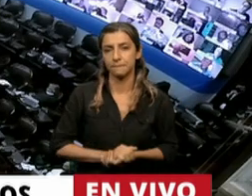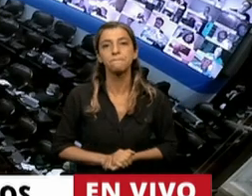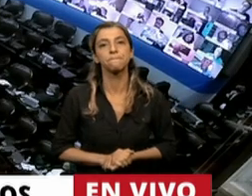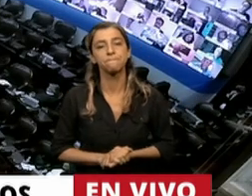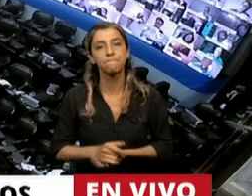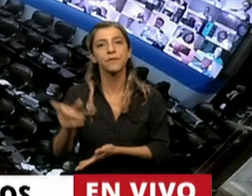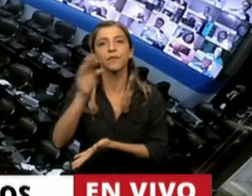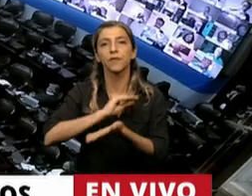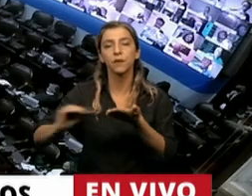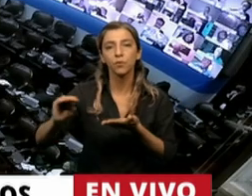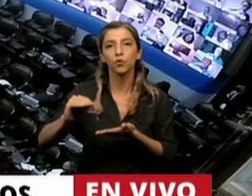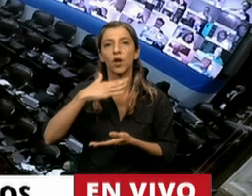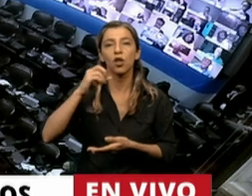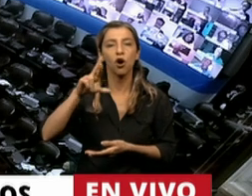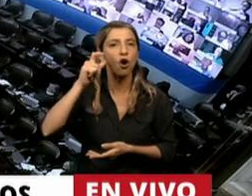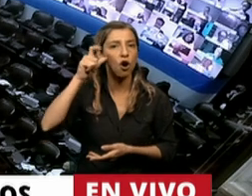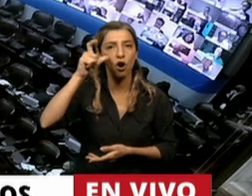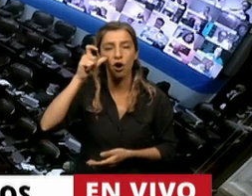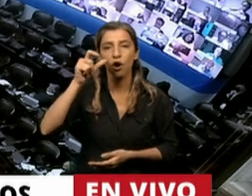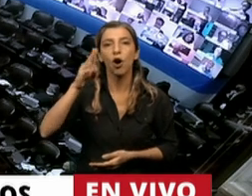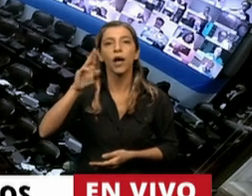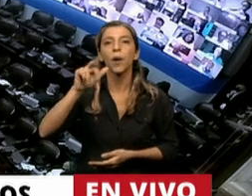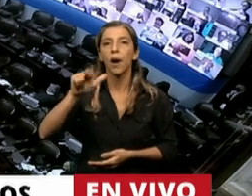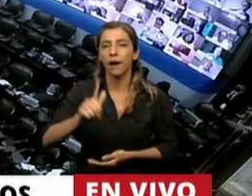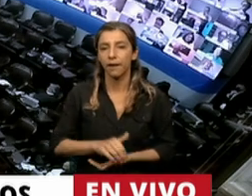diputado Jorge vara